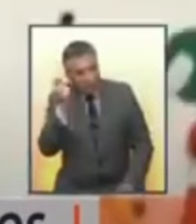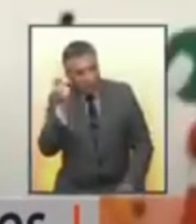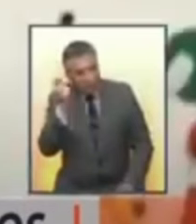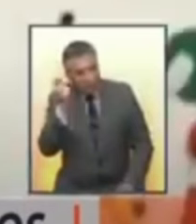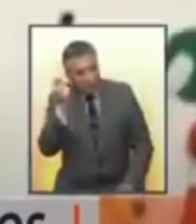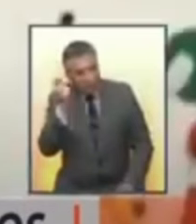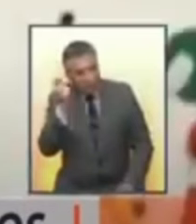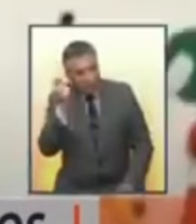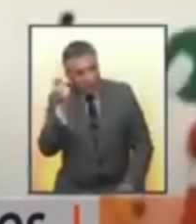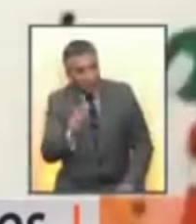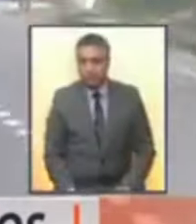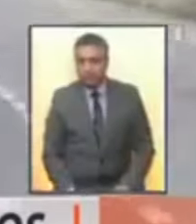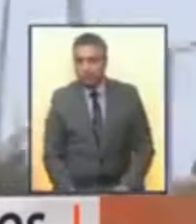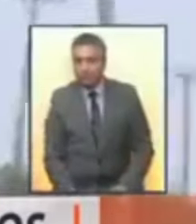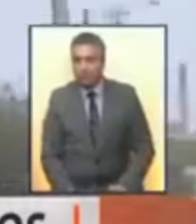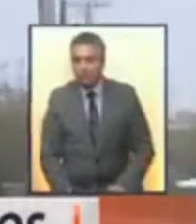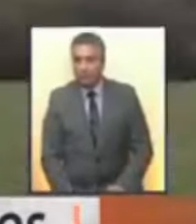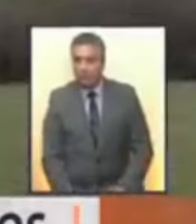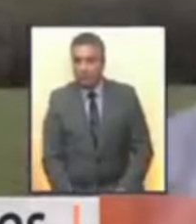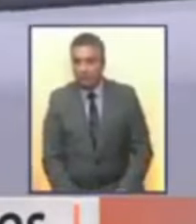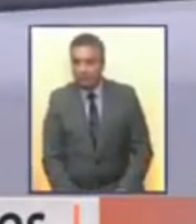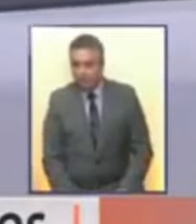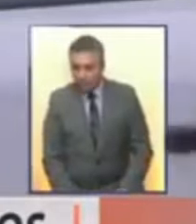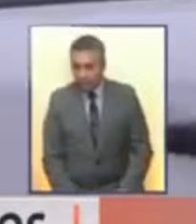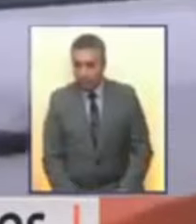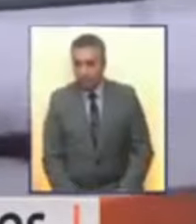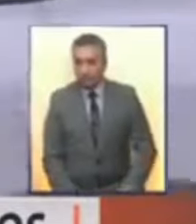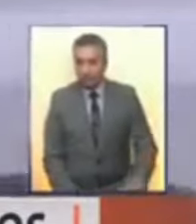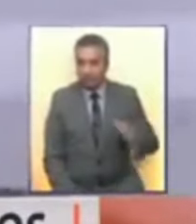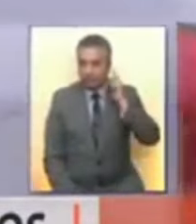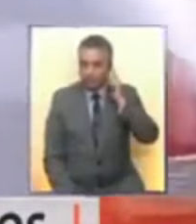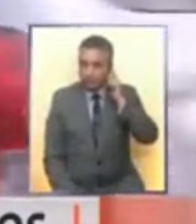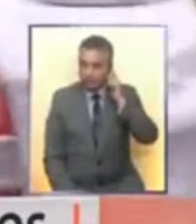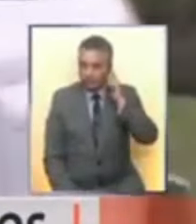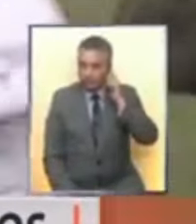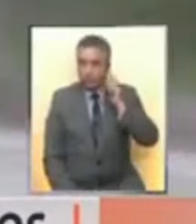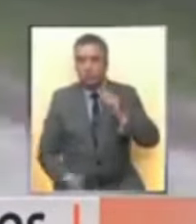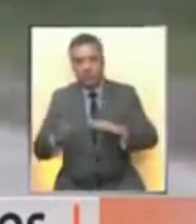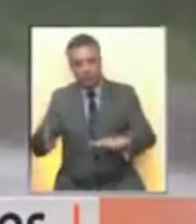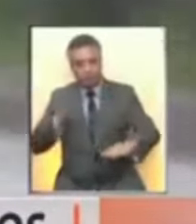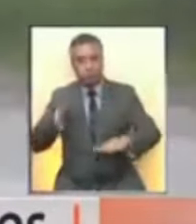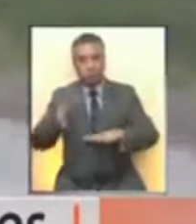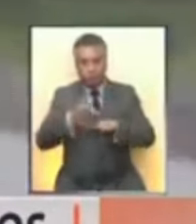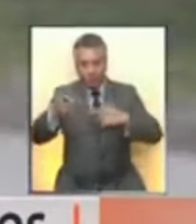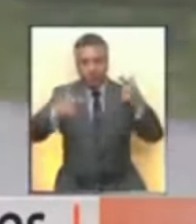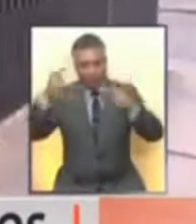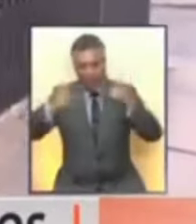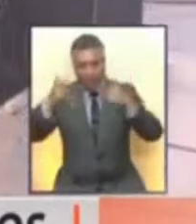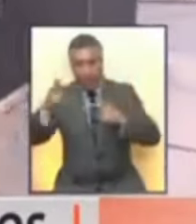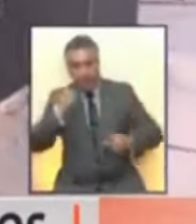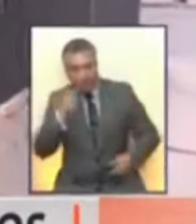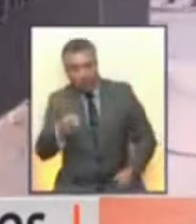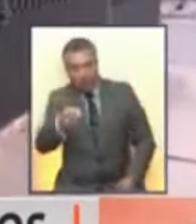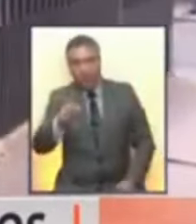chilenos no exportaban nada? ¿Cómo lo tiene adentro, amigo? Viajamos hasta Talca para conocer a Patricio.